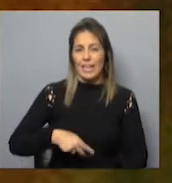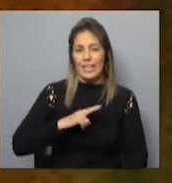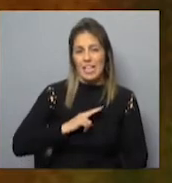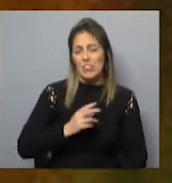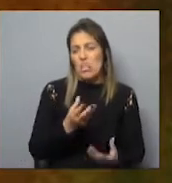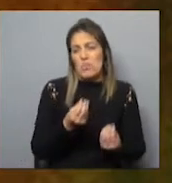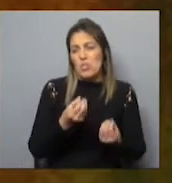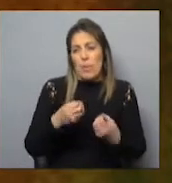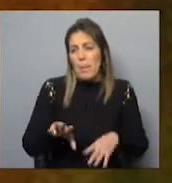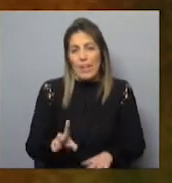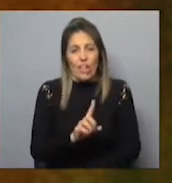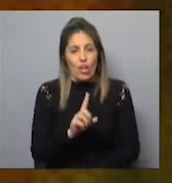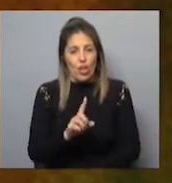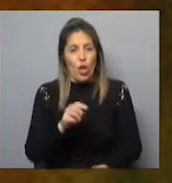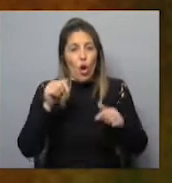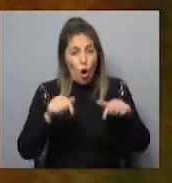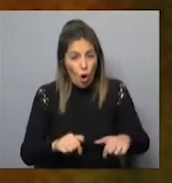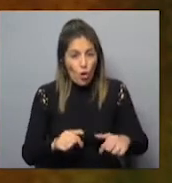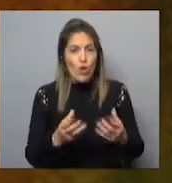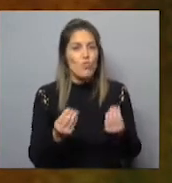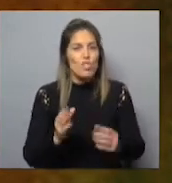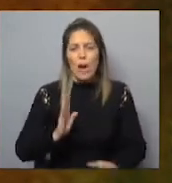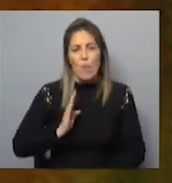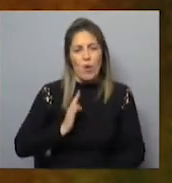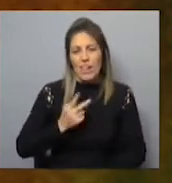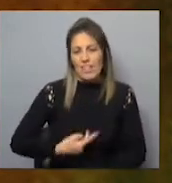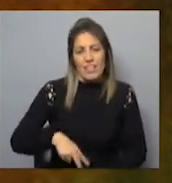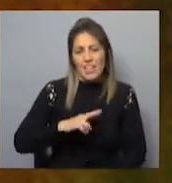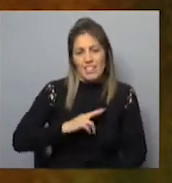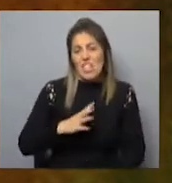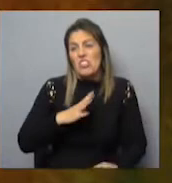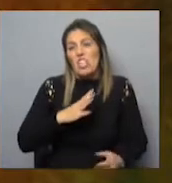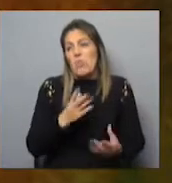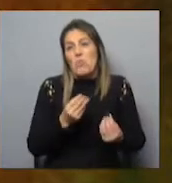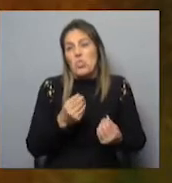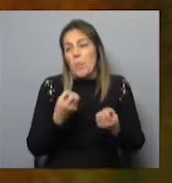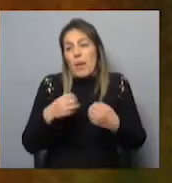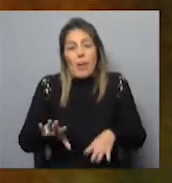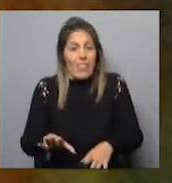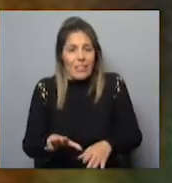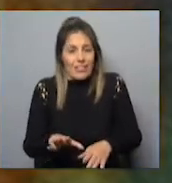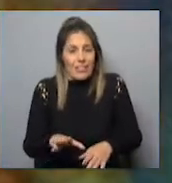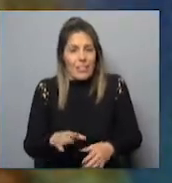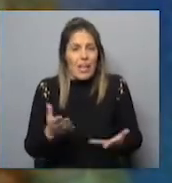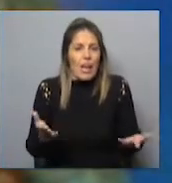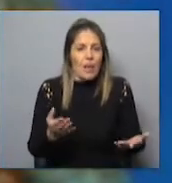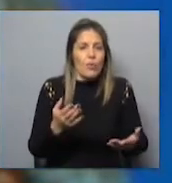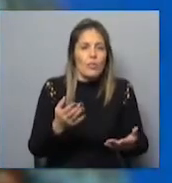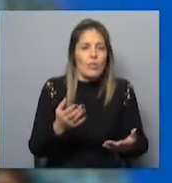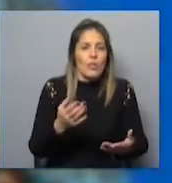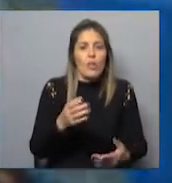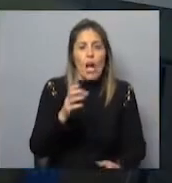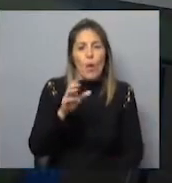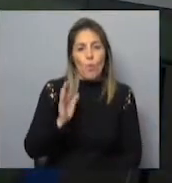hoy hay muchas mujeres trans que no tienen mucho más verdad acabamos de tener a una mujer trans que